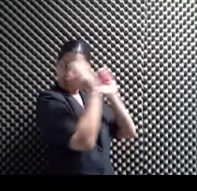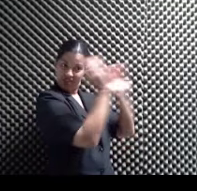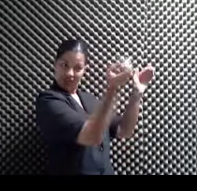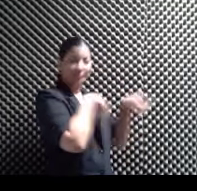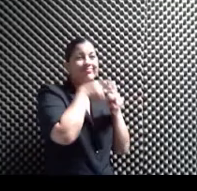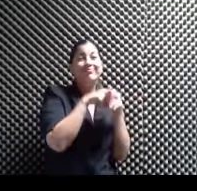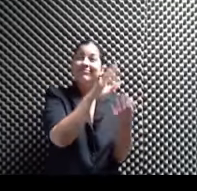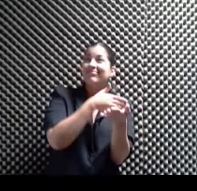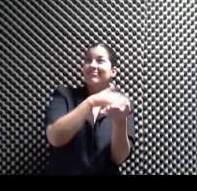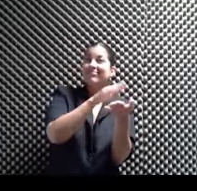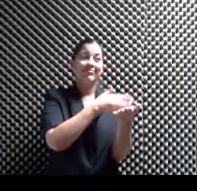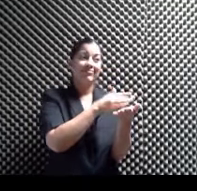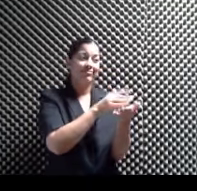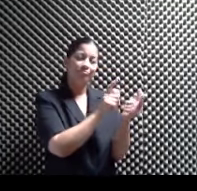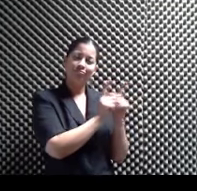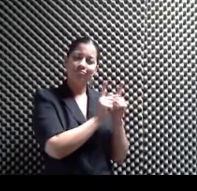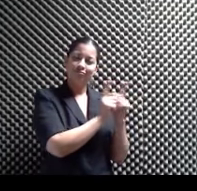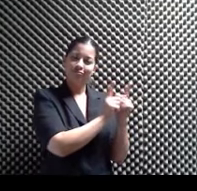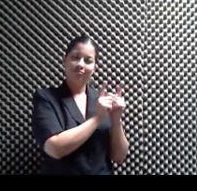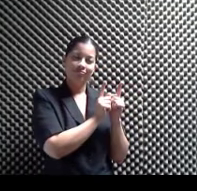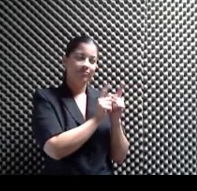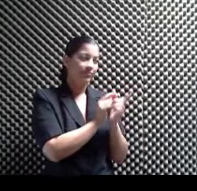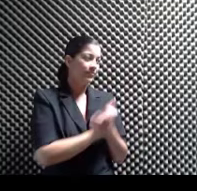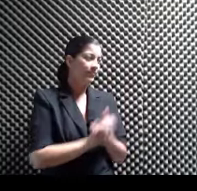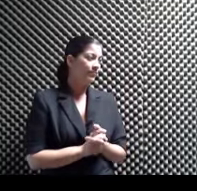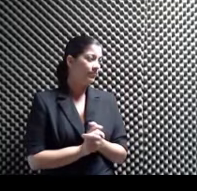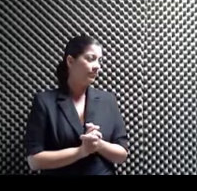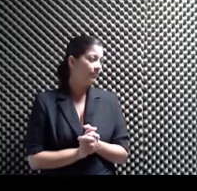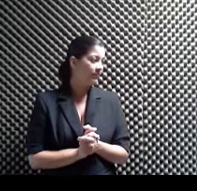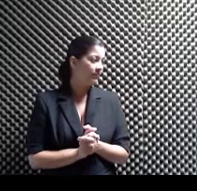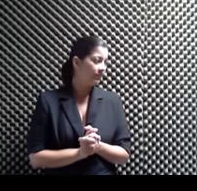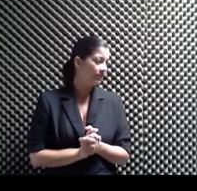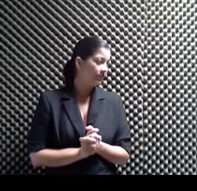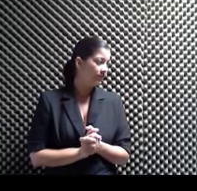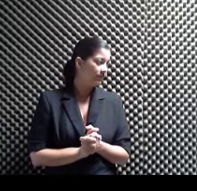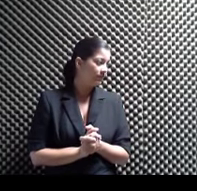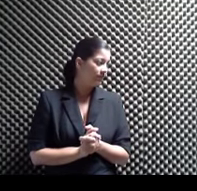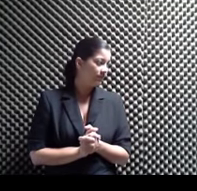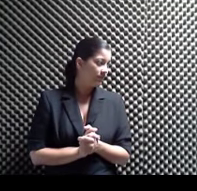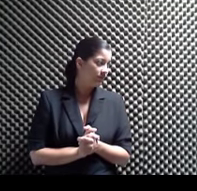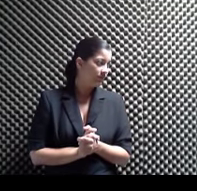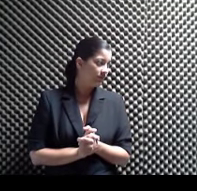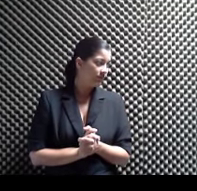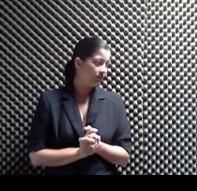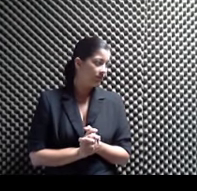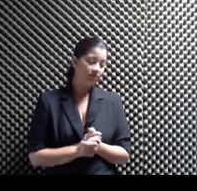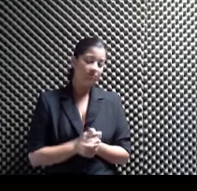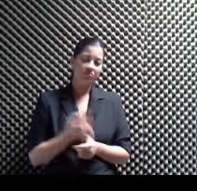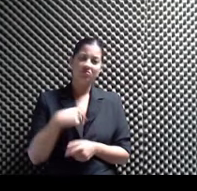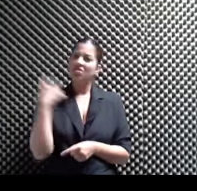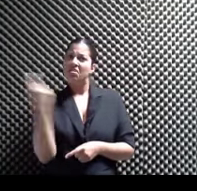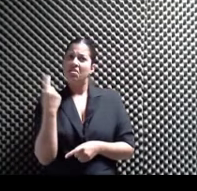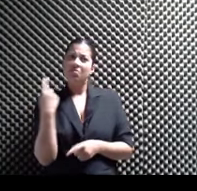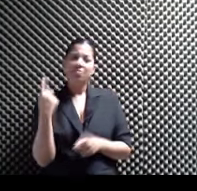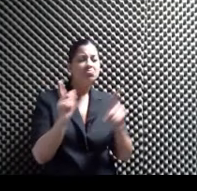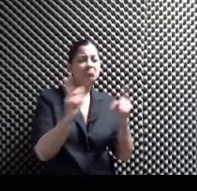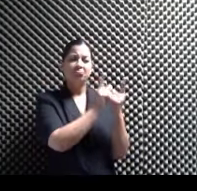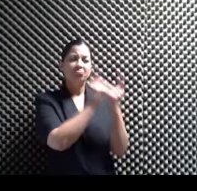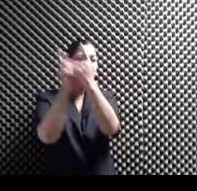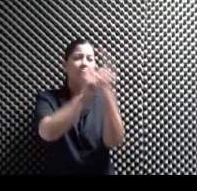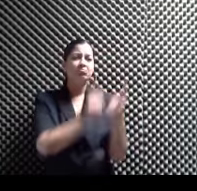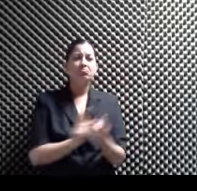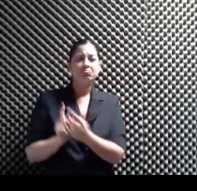Recorded Que lo interpreta Un tema ahí Este Y Siempre nos encontrábamos Lo vi una vez Cuando Yo lo llamé